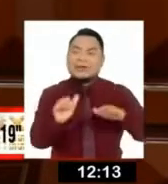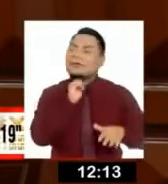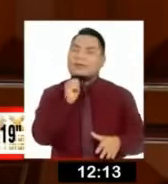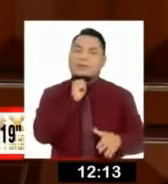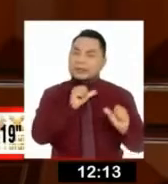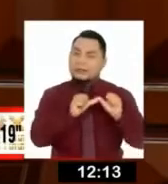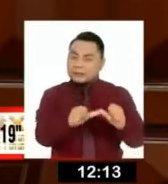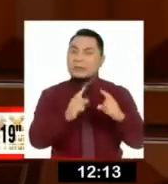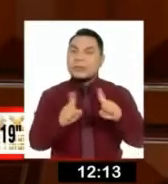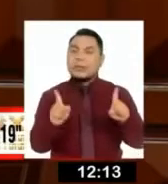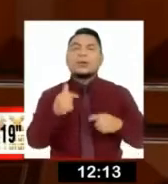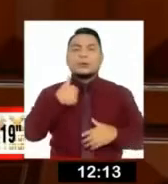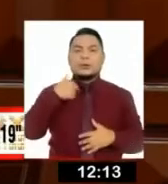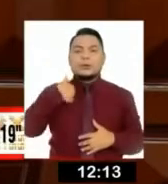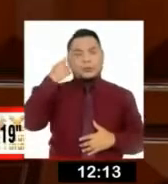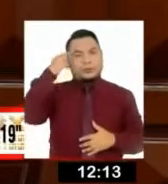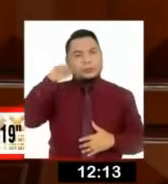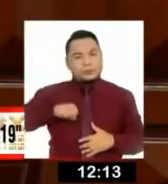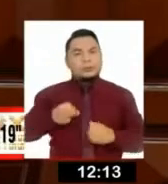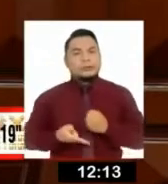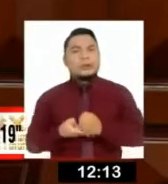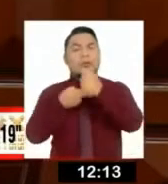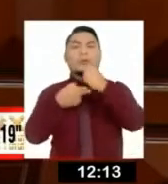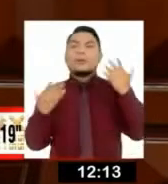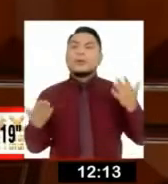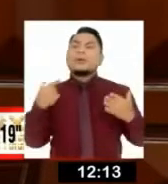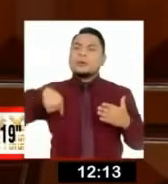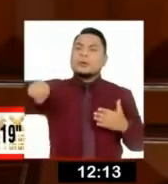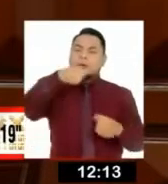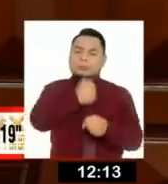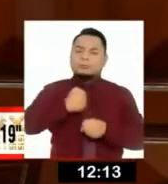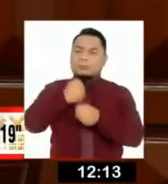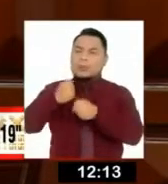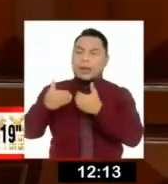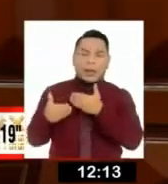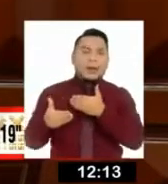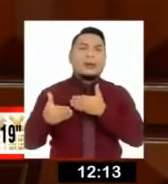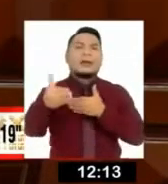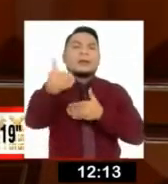estoy absolutamente seguro que saldremos adelante,